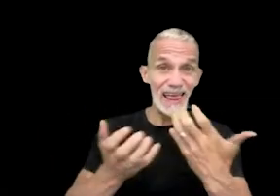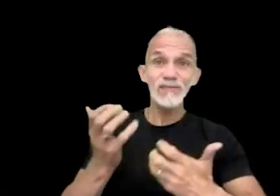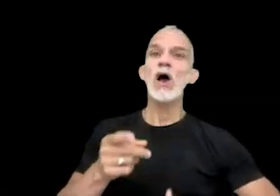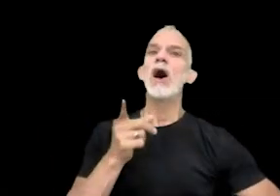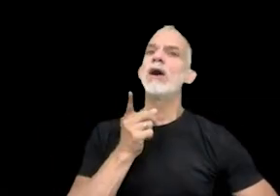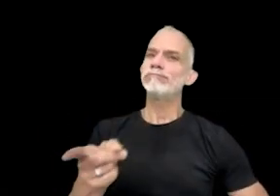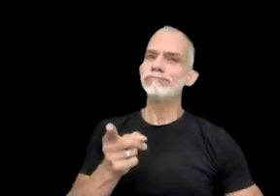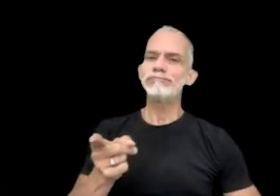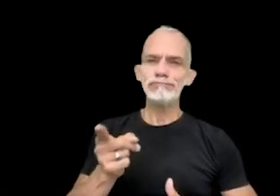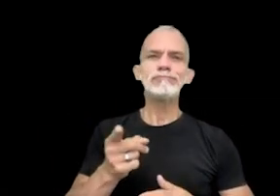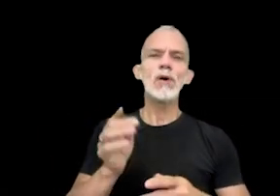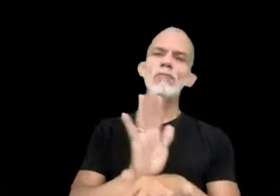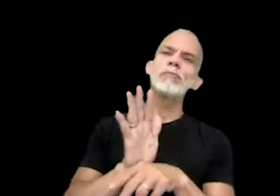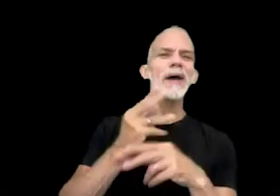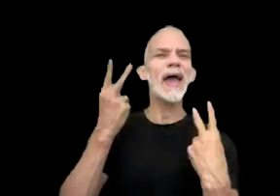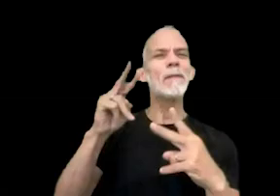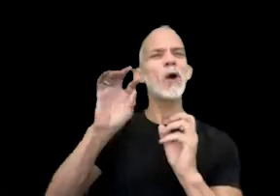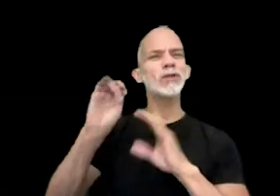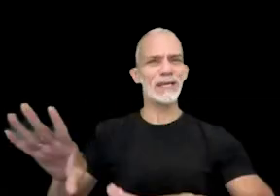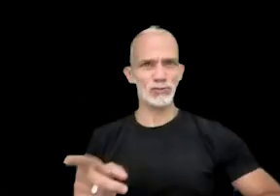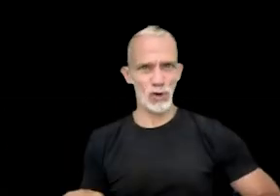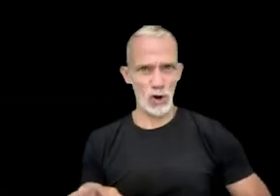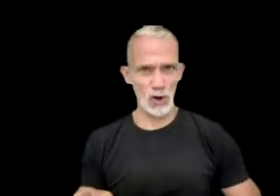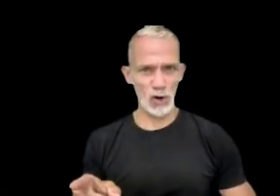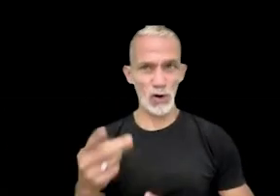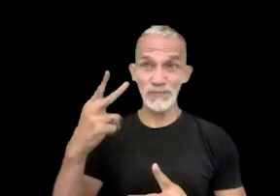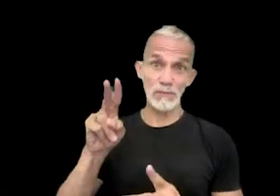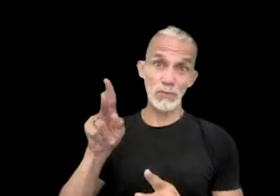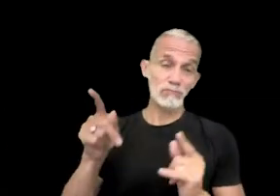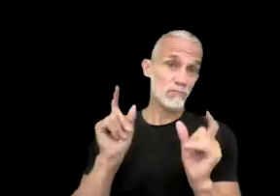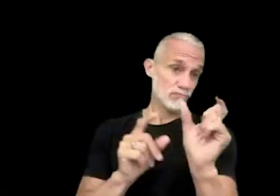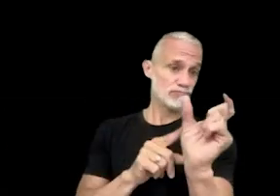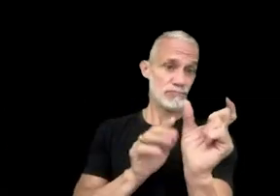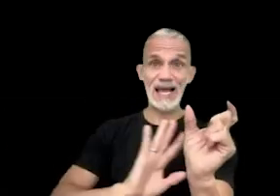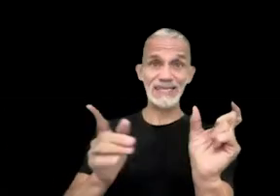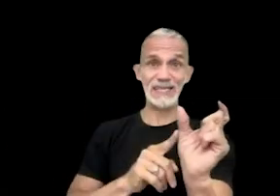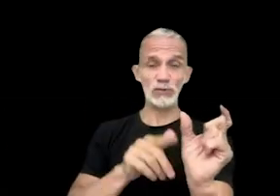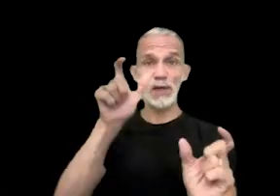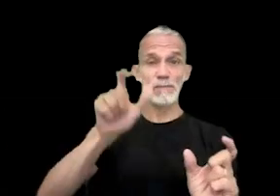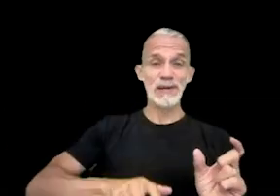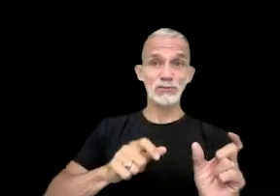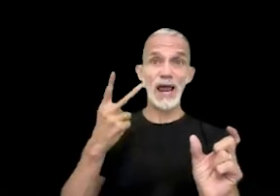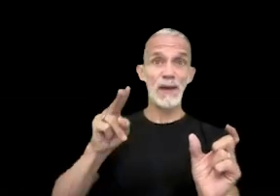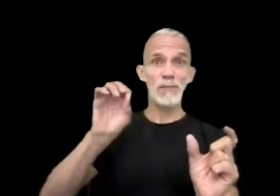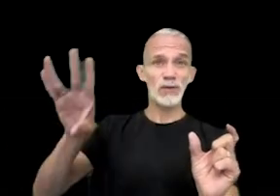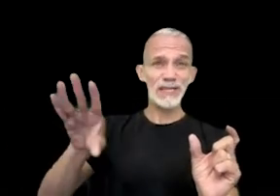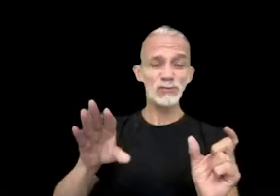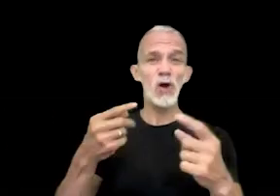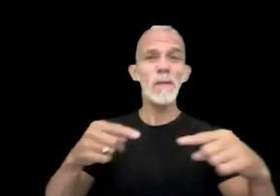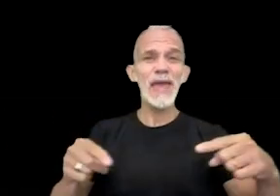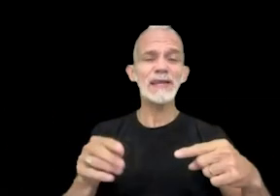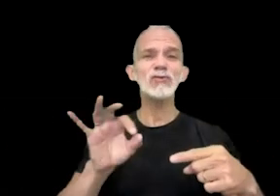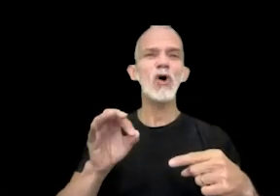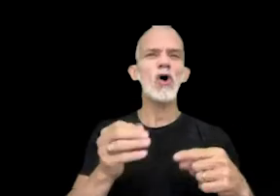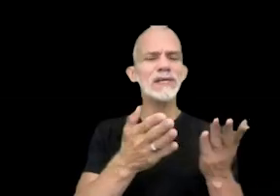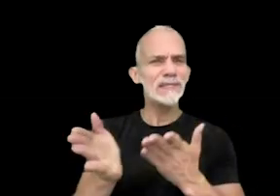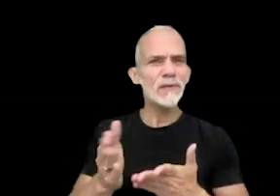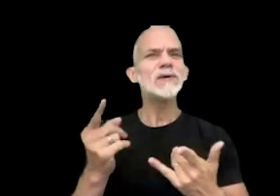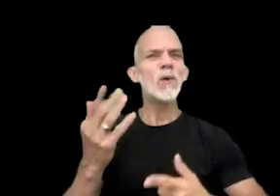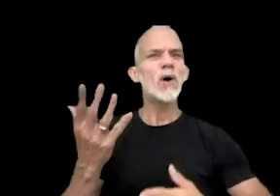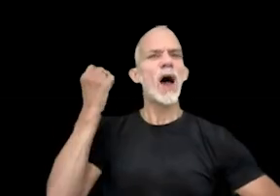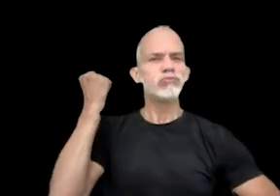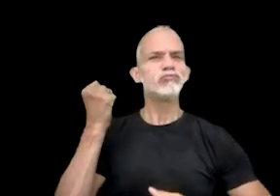una exportación, lo que permite al exportador de bienes o servicios poder obtener